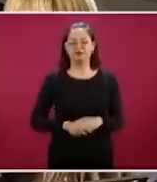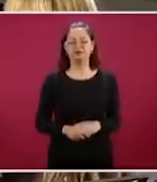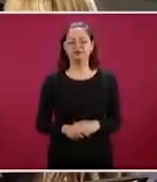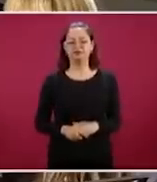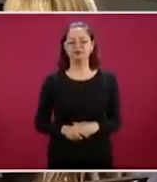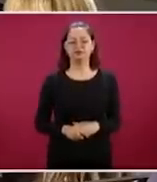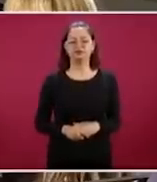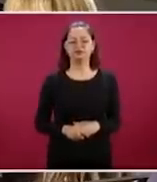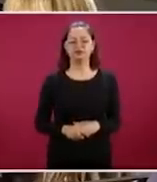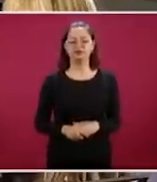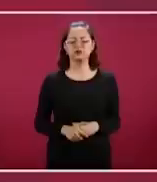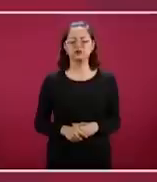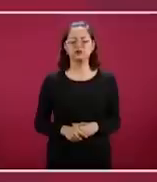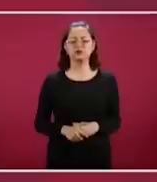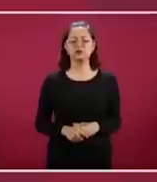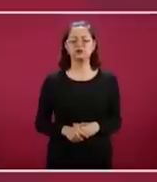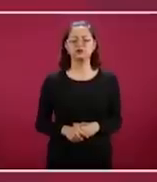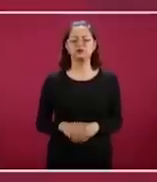No dije que